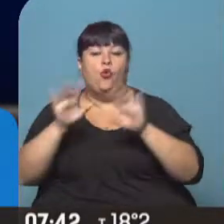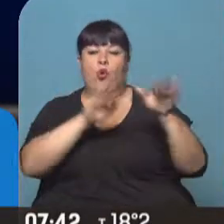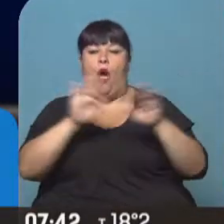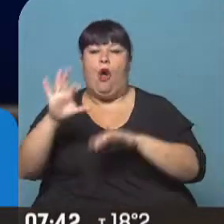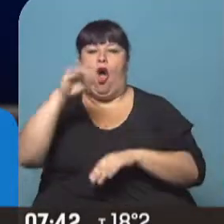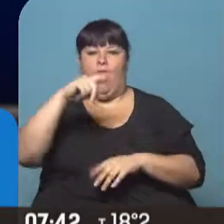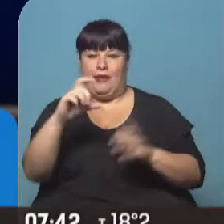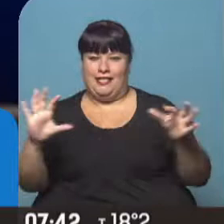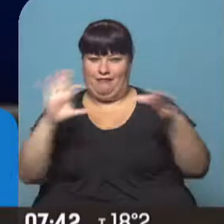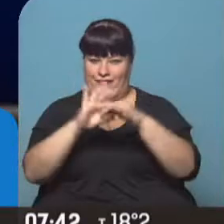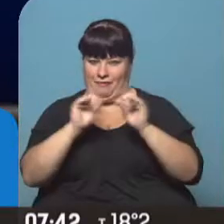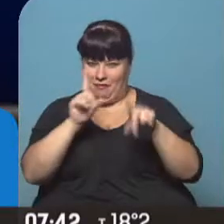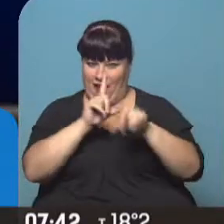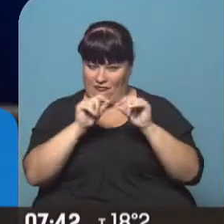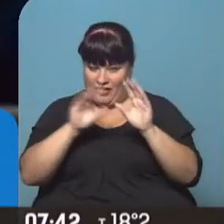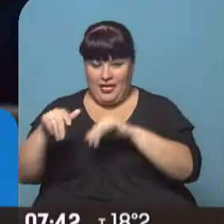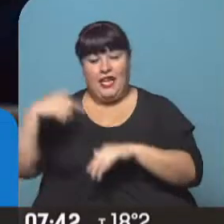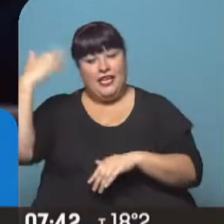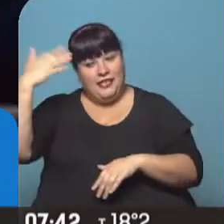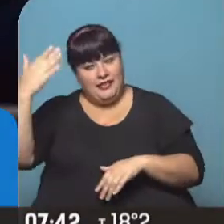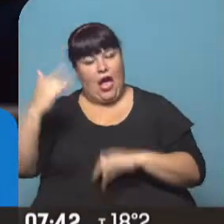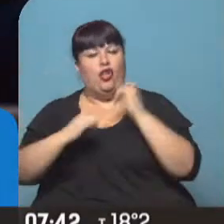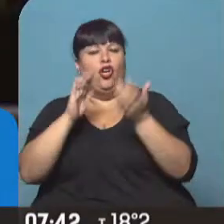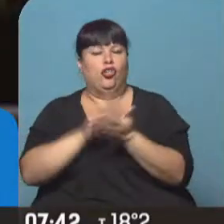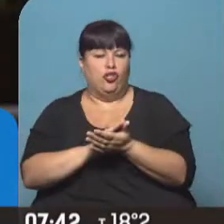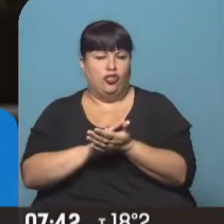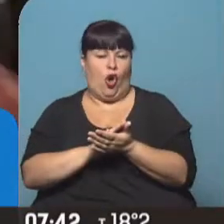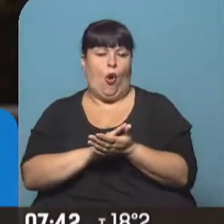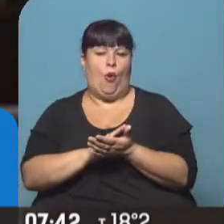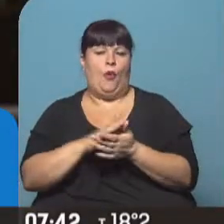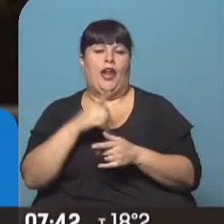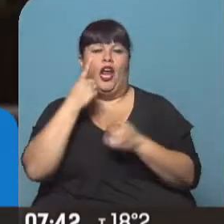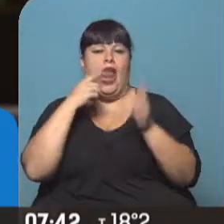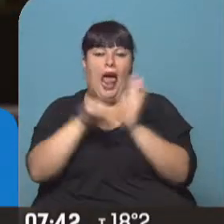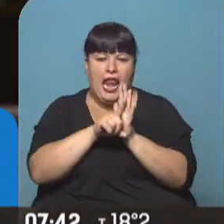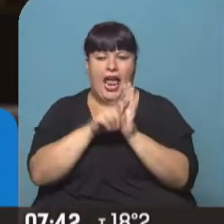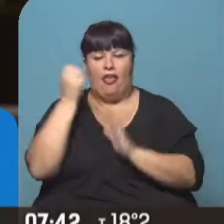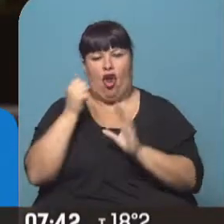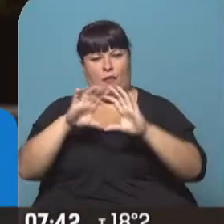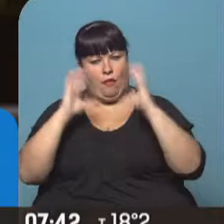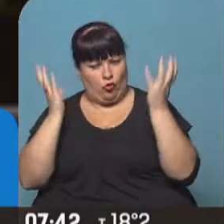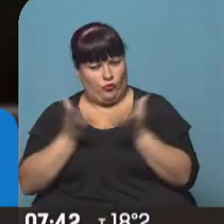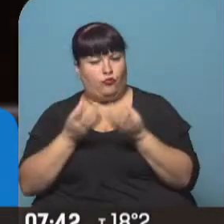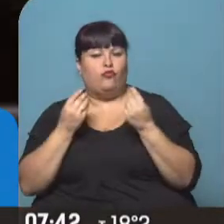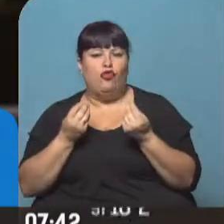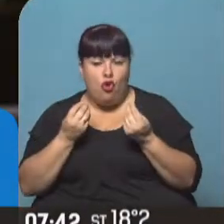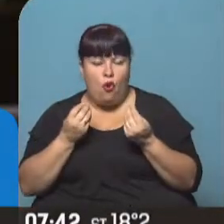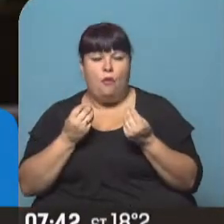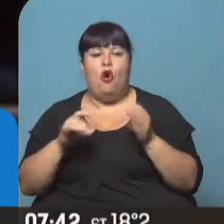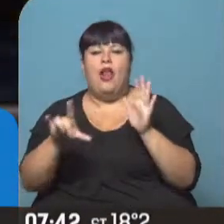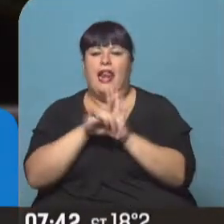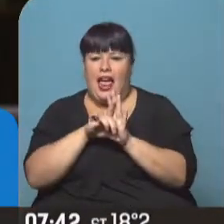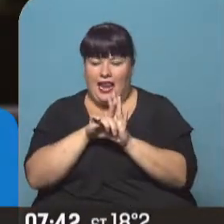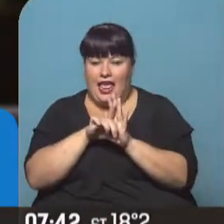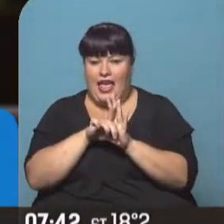la Organización Mundial de Comercio. Y en este simposio hablamos de los marcos regulatorios de la economía global y cómo los marcos